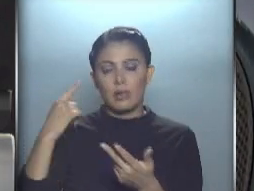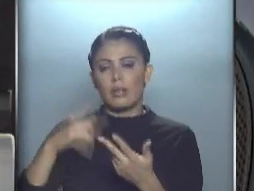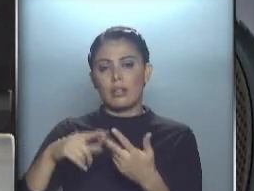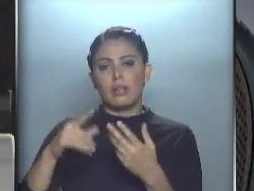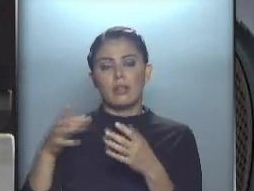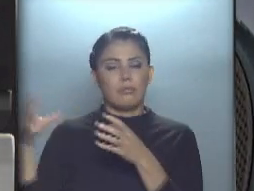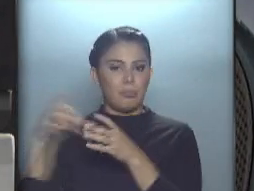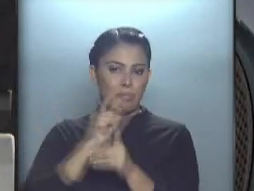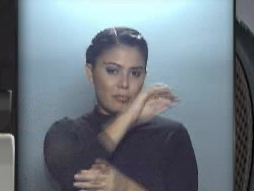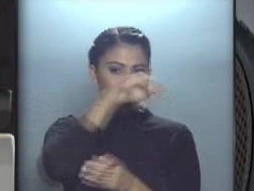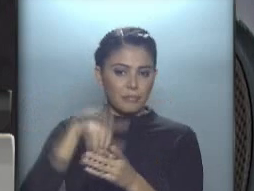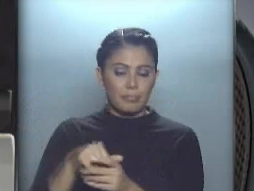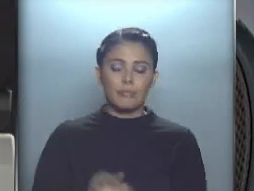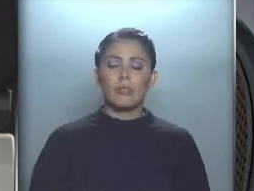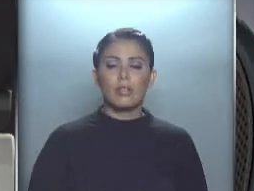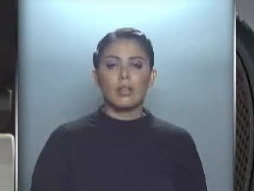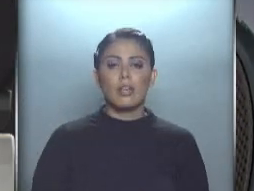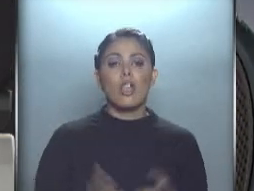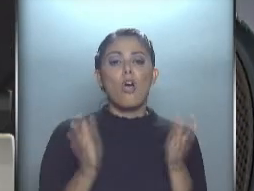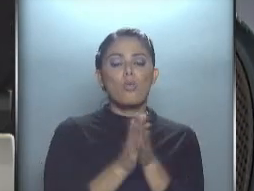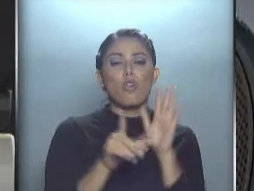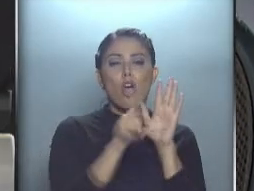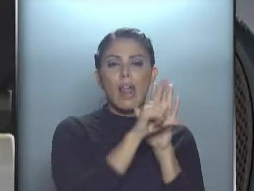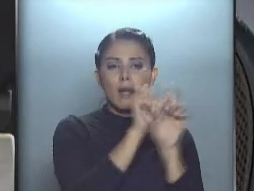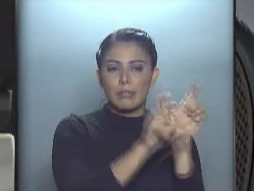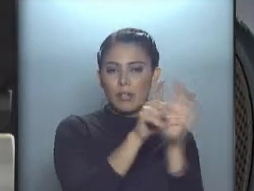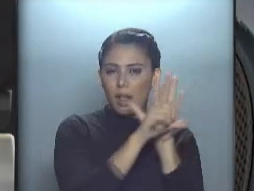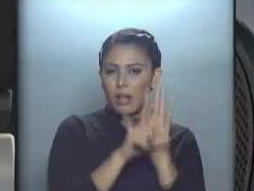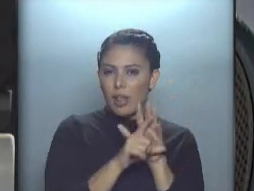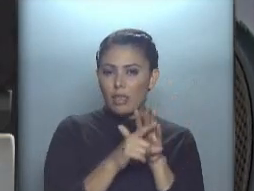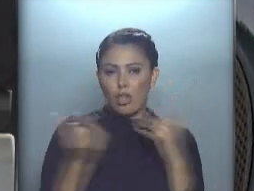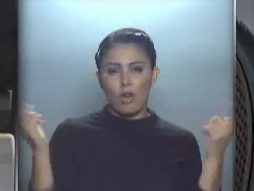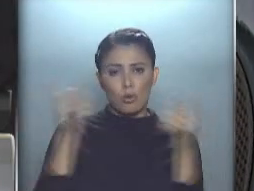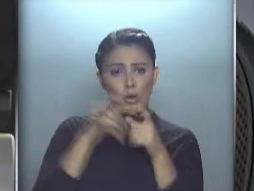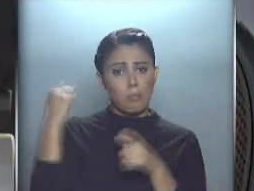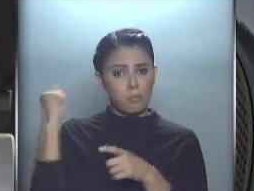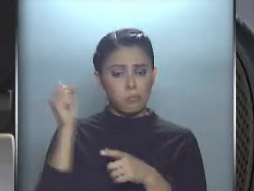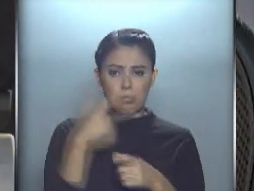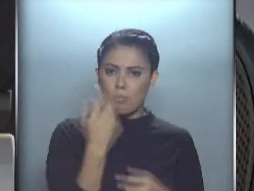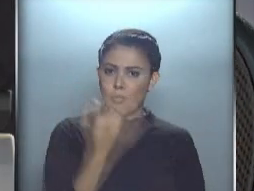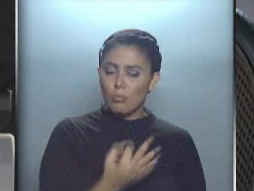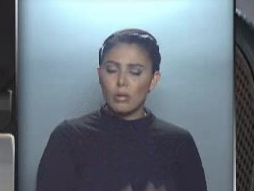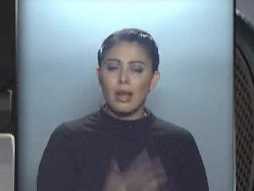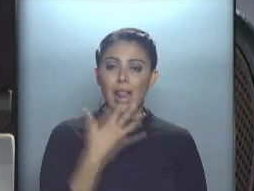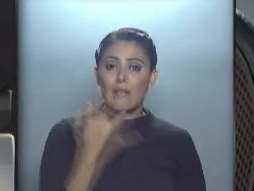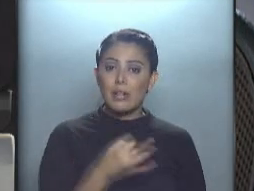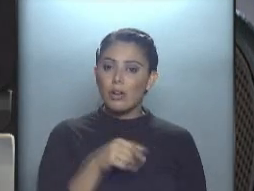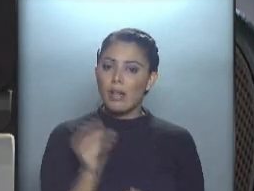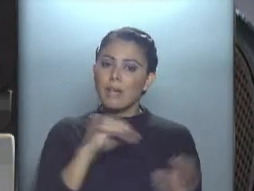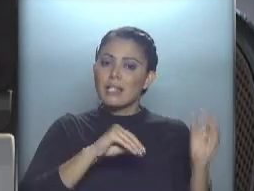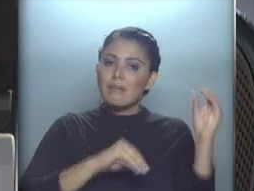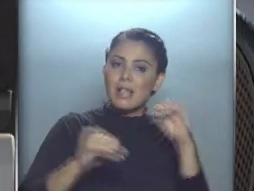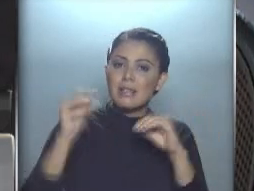Y la reunión que tuvimos con los legisladores es bastante fructífera, porque la verdad que estamos sumando cada vez